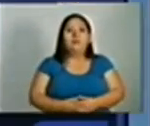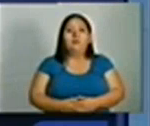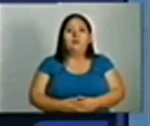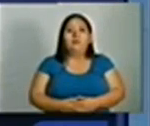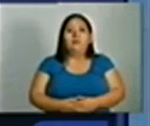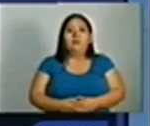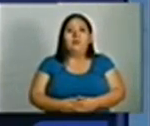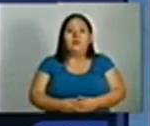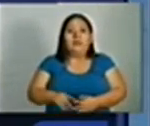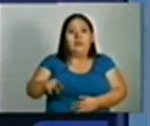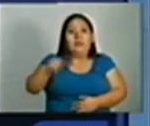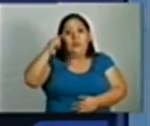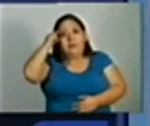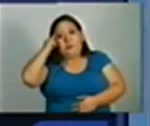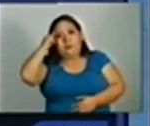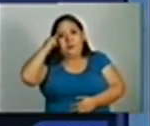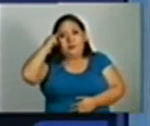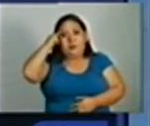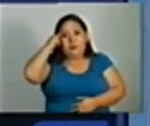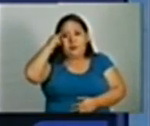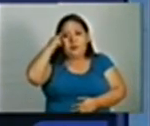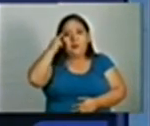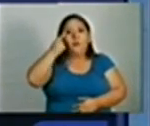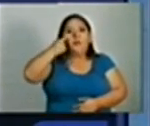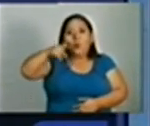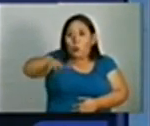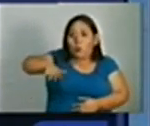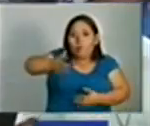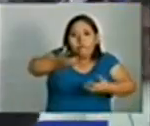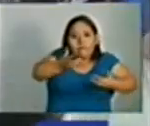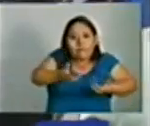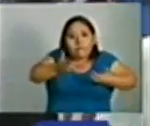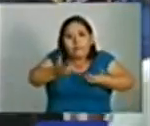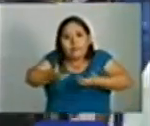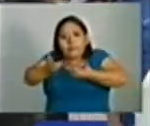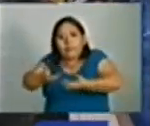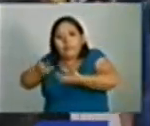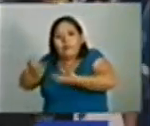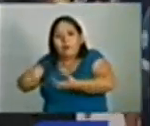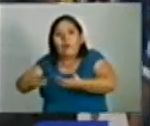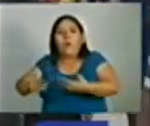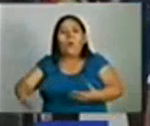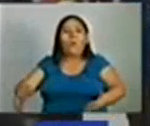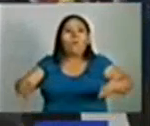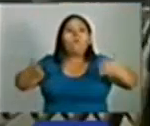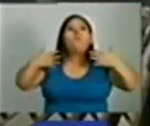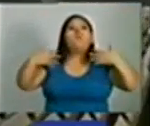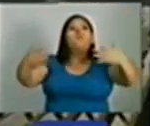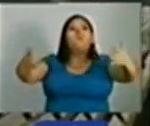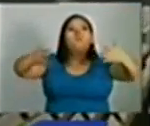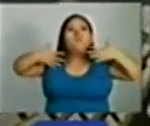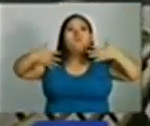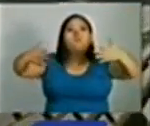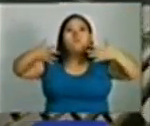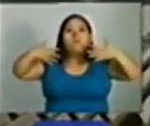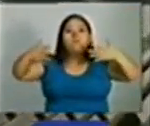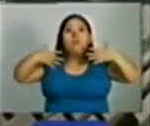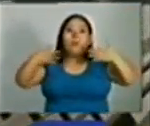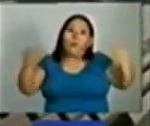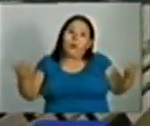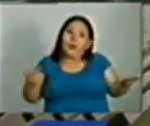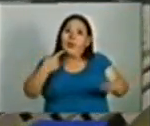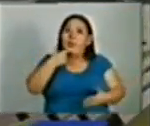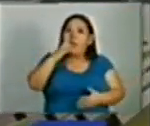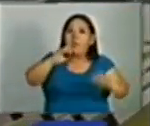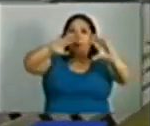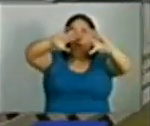Y es de considerar que en su trayecto las personas migrantes se enfrentan a temperaturas extremas, pues le cuento que el